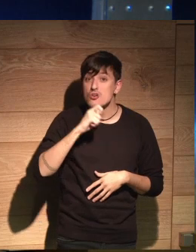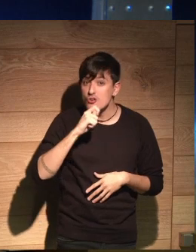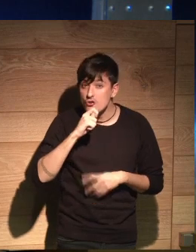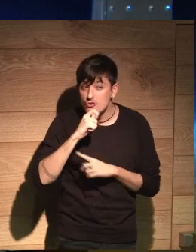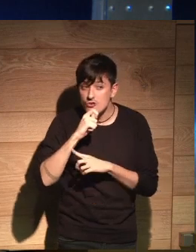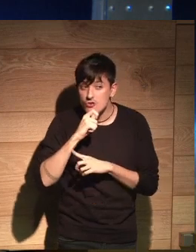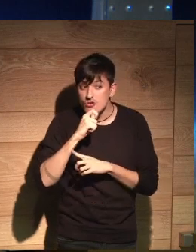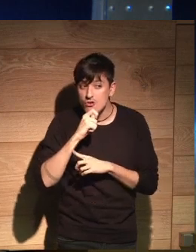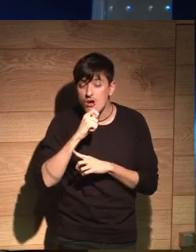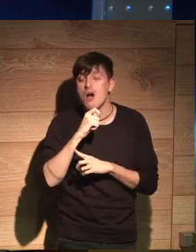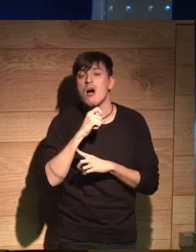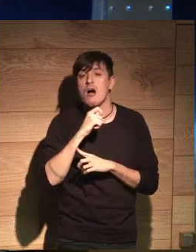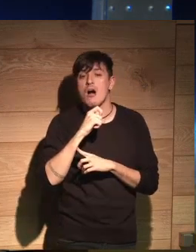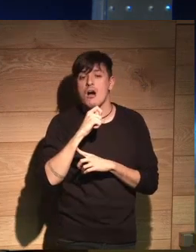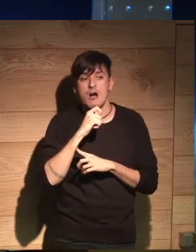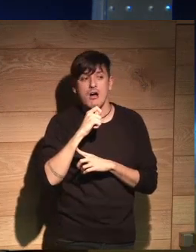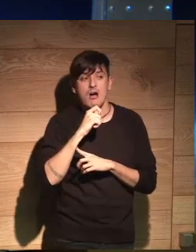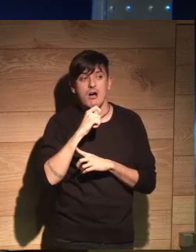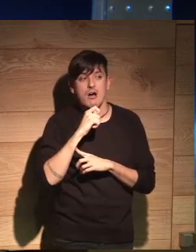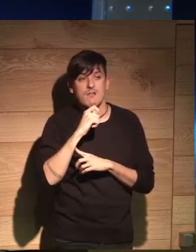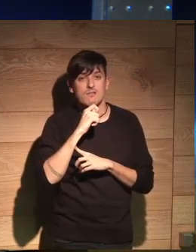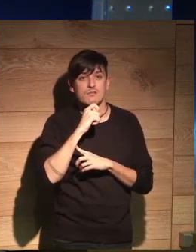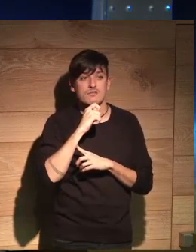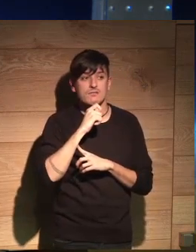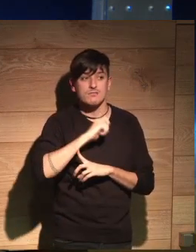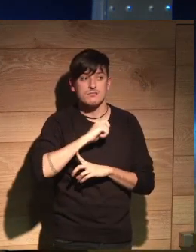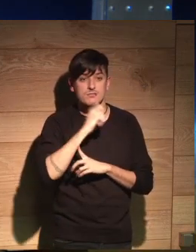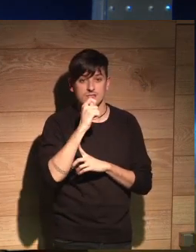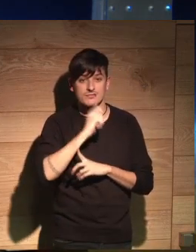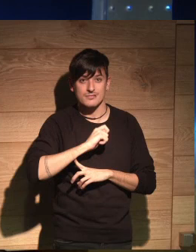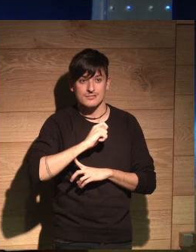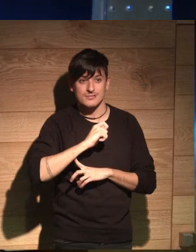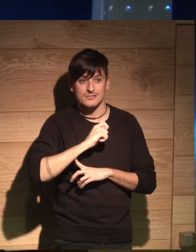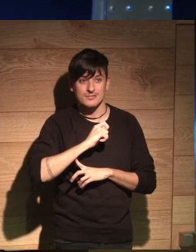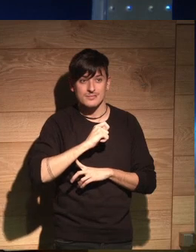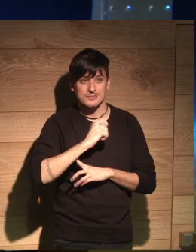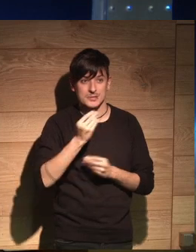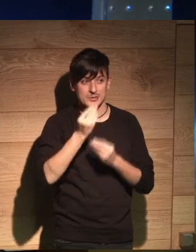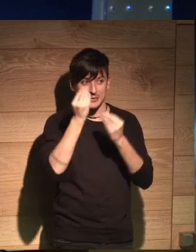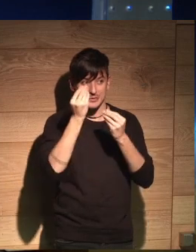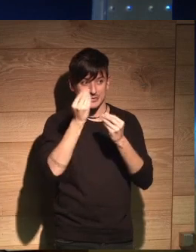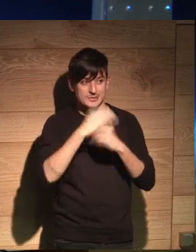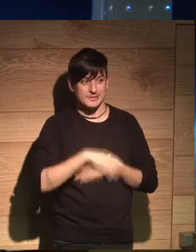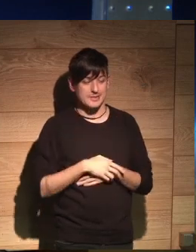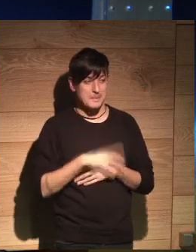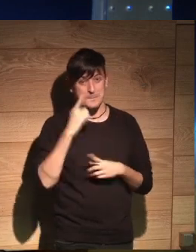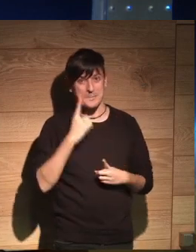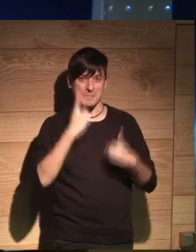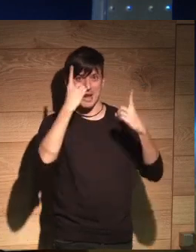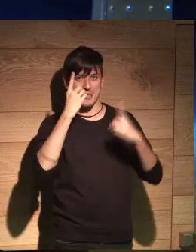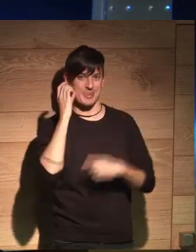Vale. Entonces, qué suerte el micro de mano. ¿O lo quito? Bien, mejor. Es que es su primera charla.